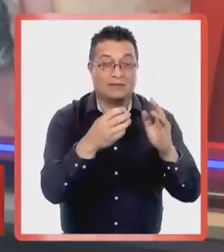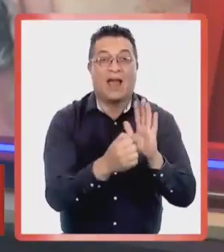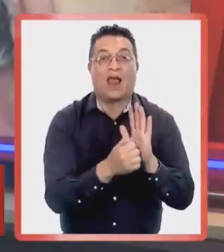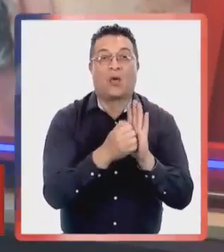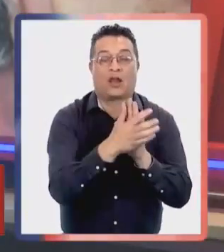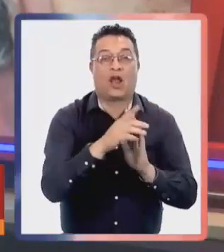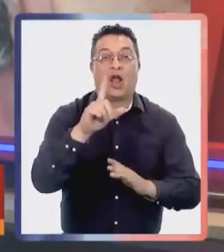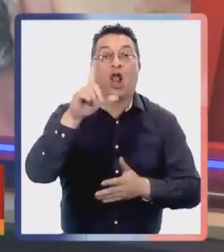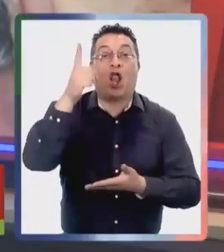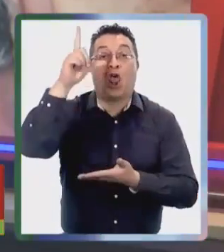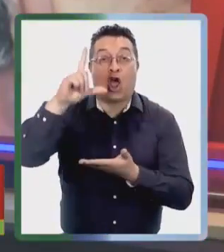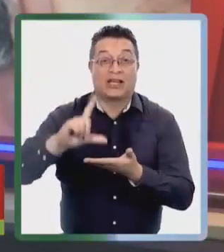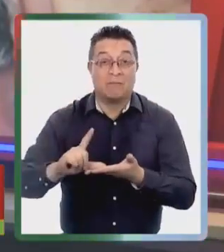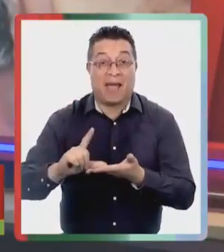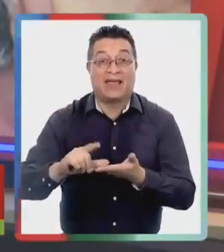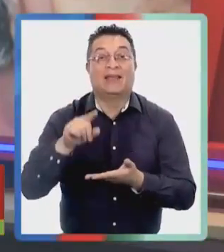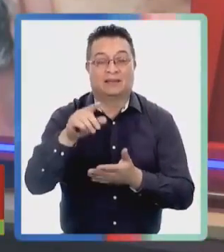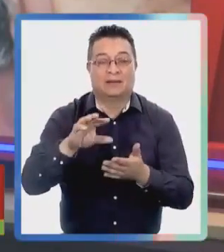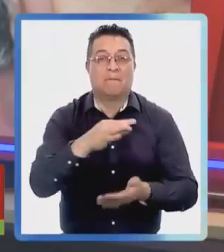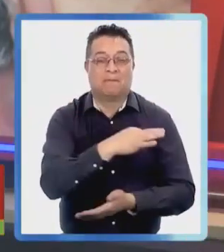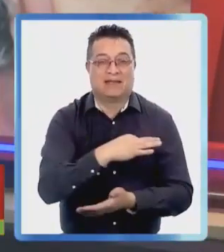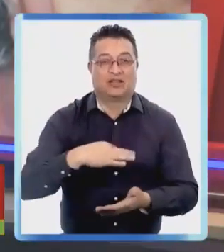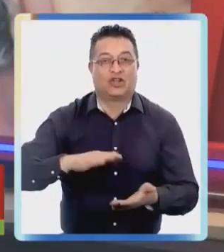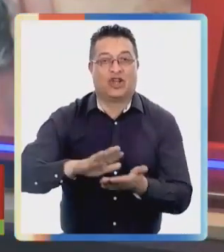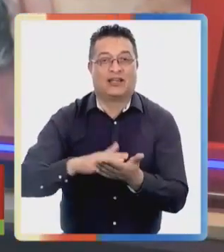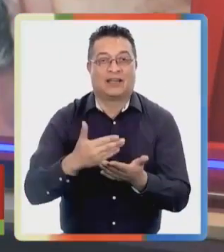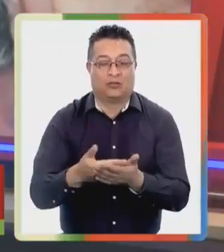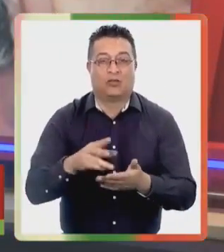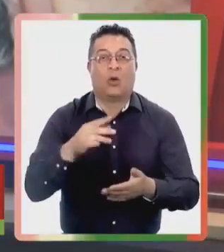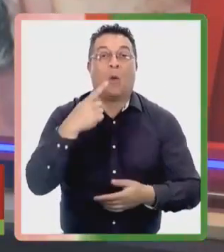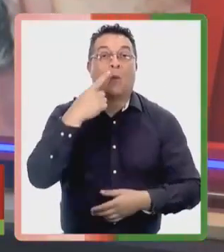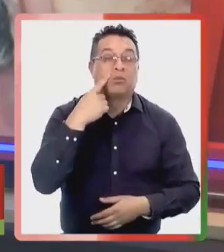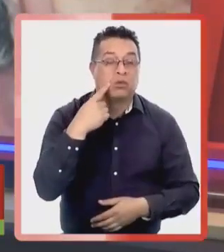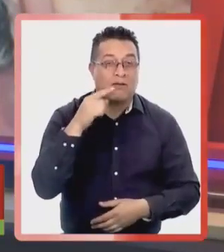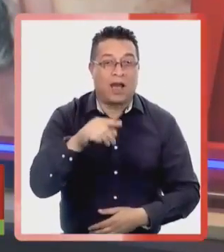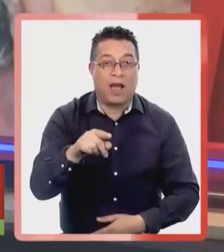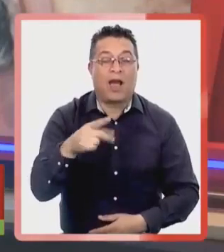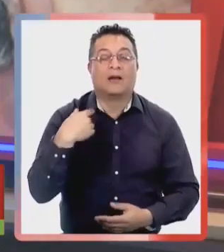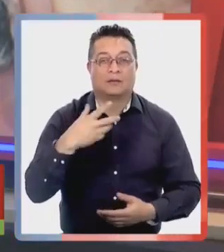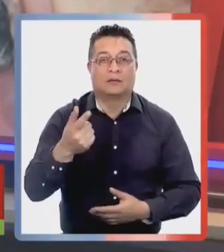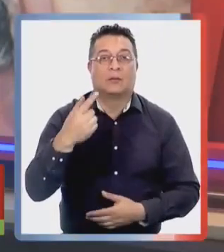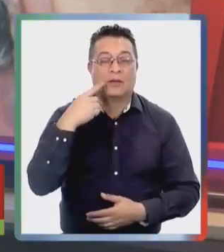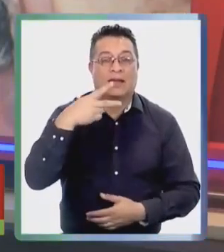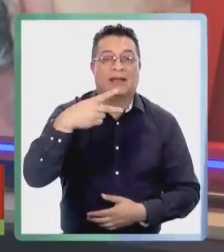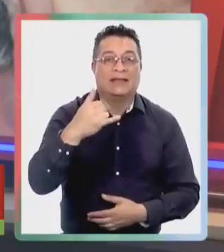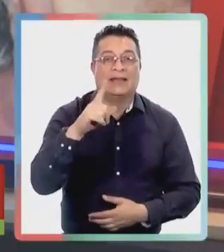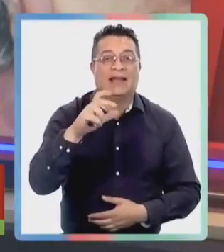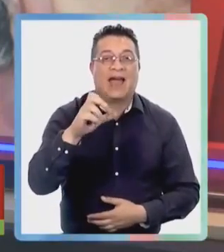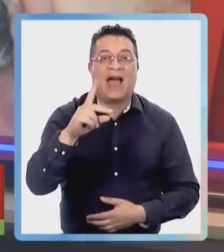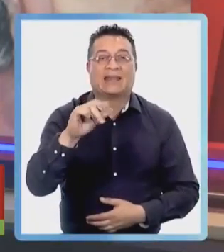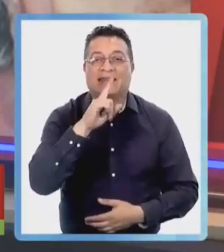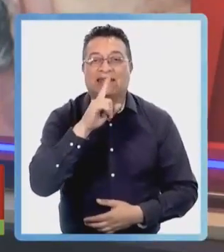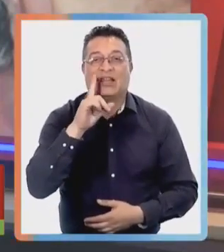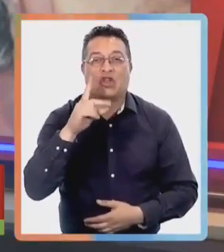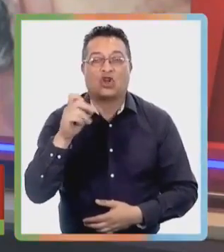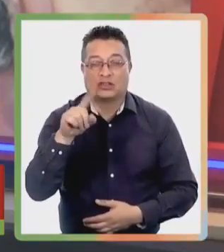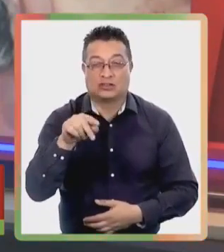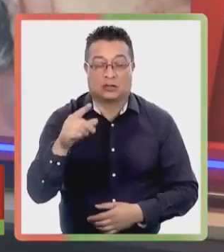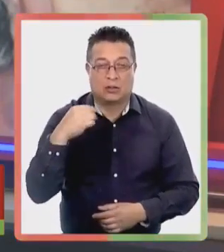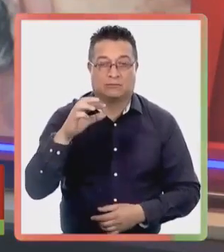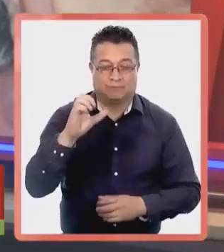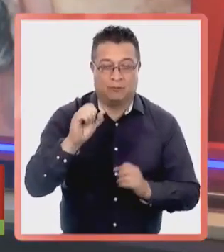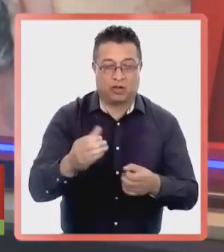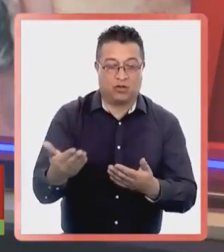a la Araucanía. En Lonquimay, el Ministerio de Salud va a implementar un plan piloto para prevenir la hidatidosis. Es una